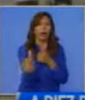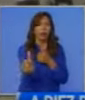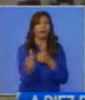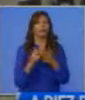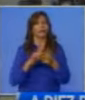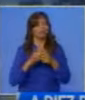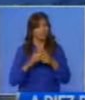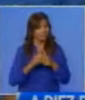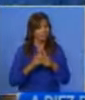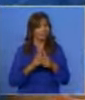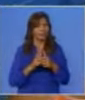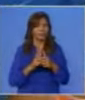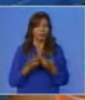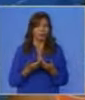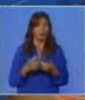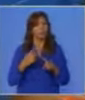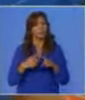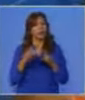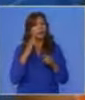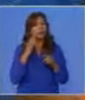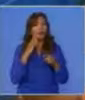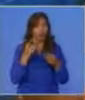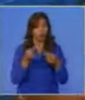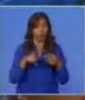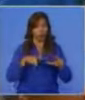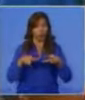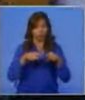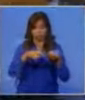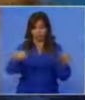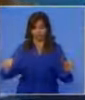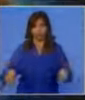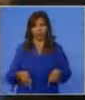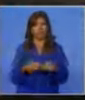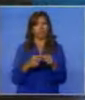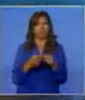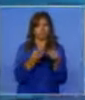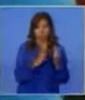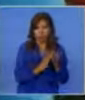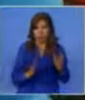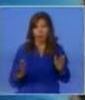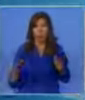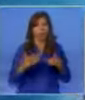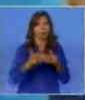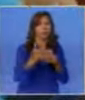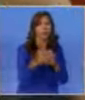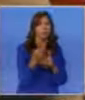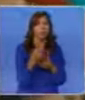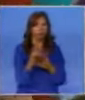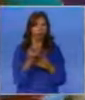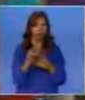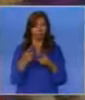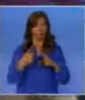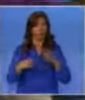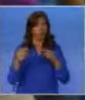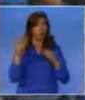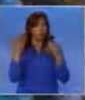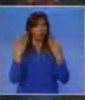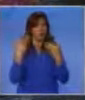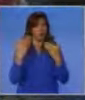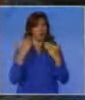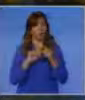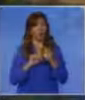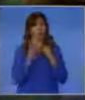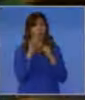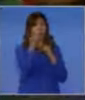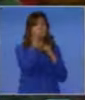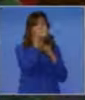son grandes. Cada uno de ellos puede abarcar hasta 20 calles. Indudablemente, entre Guayaquil y Montañita hay mucho más que este